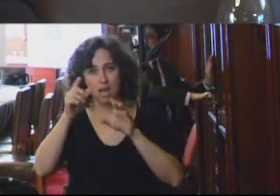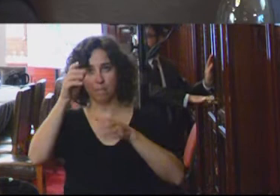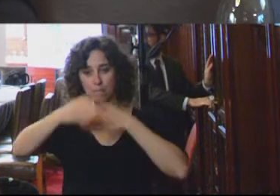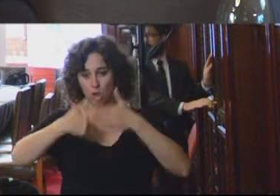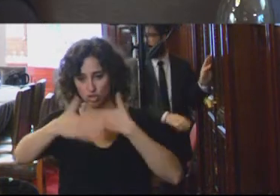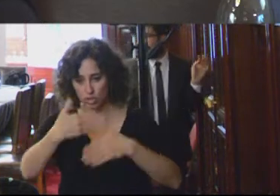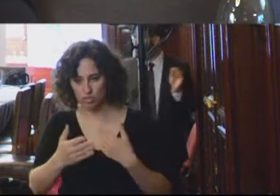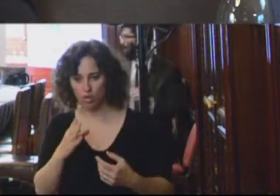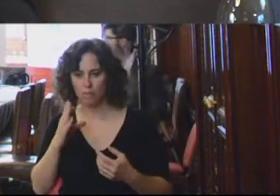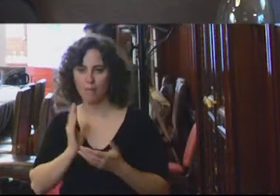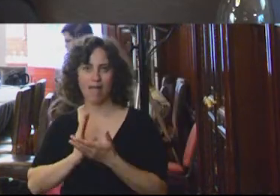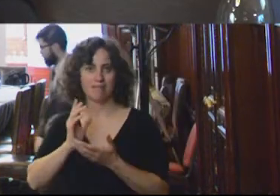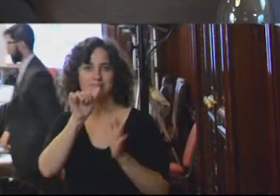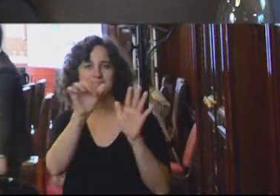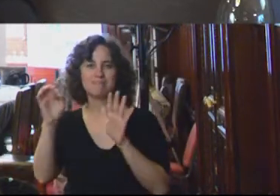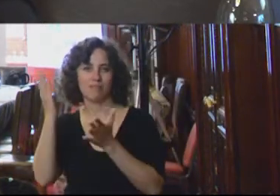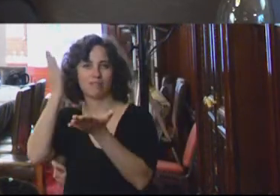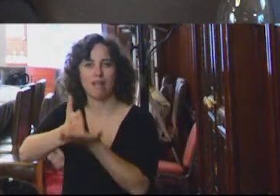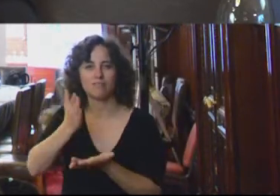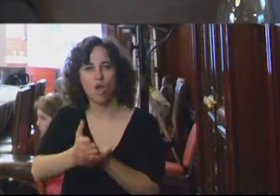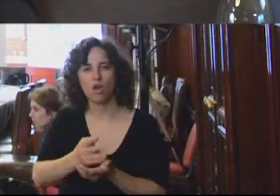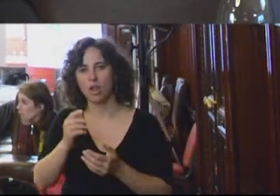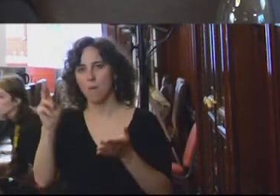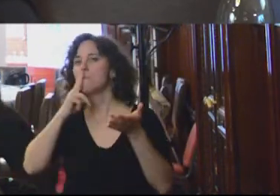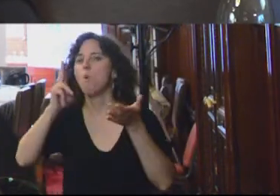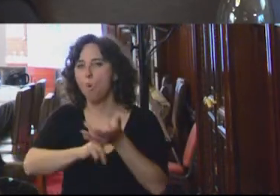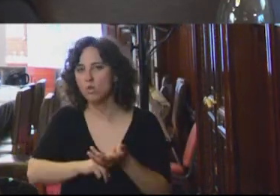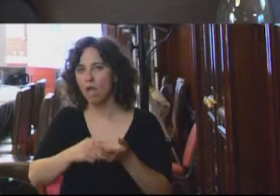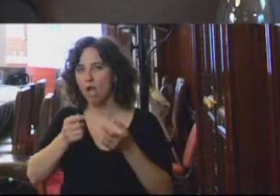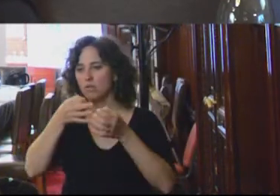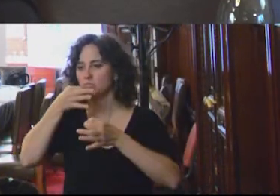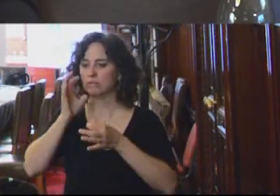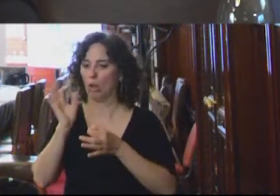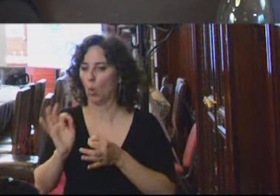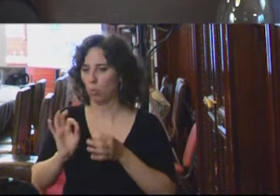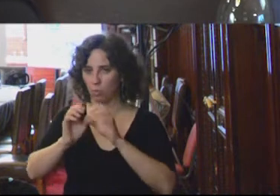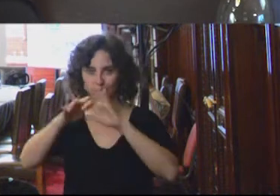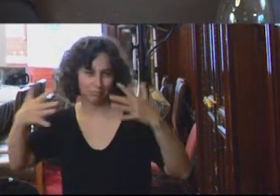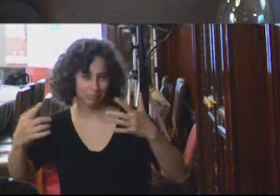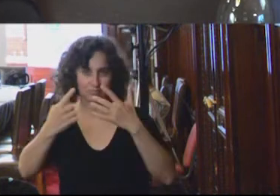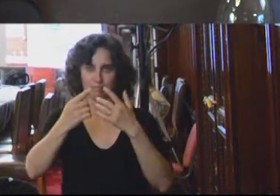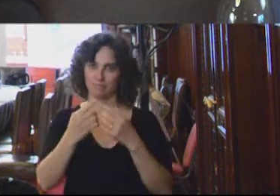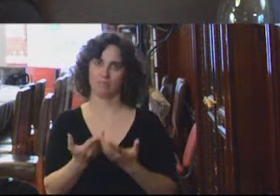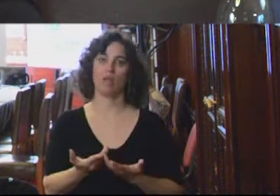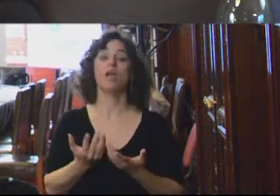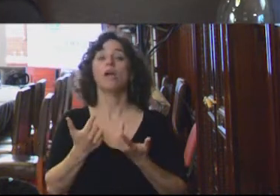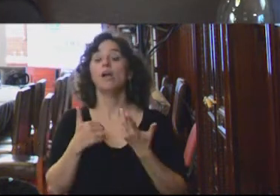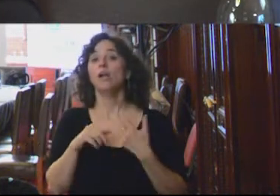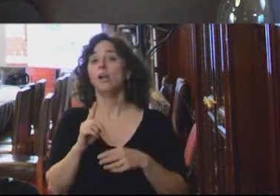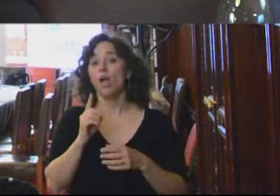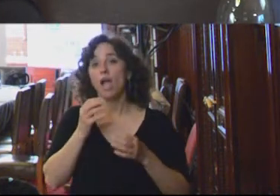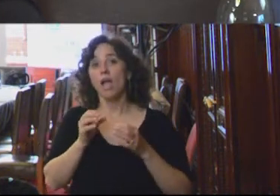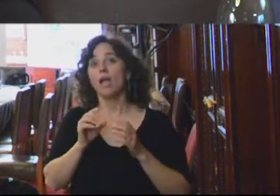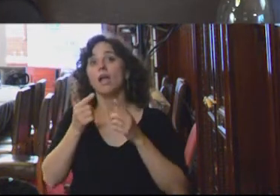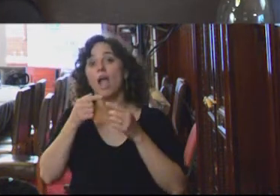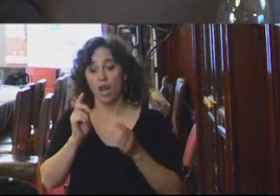600 sanciones entre multas, amonestaciones escritas, disculpas públicas, entre otros. Los efectos de aplicación de la